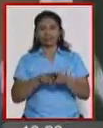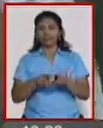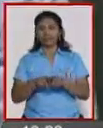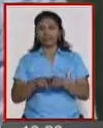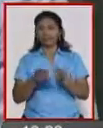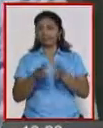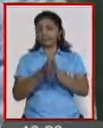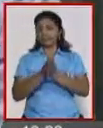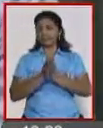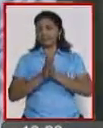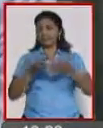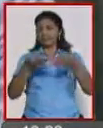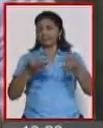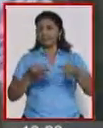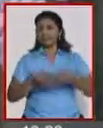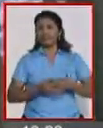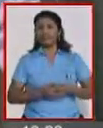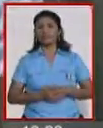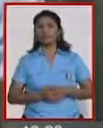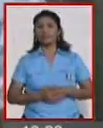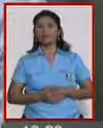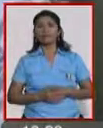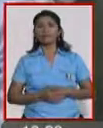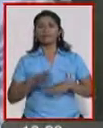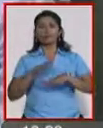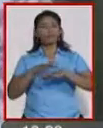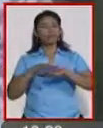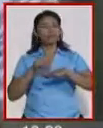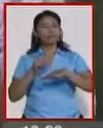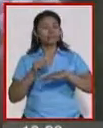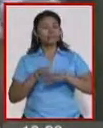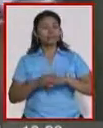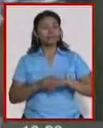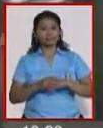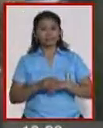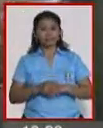una solicitud formal, ¿no?, de la convocatoria,